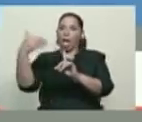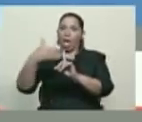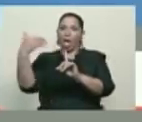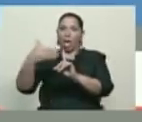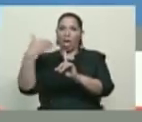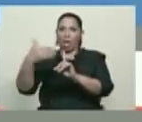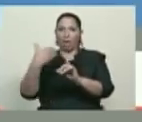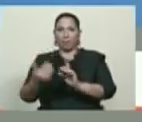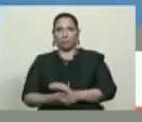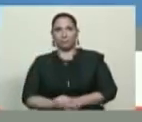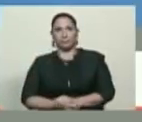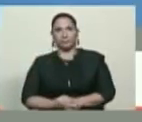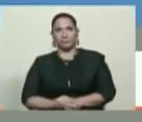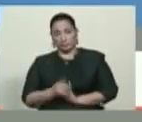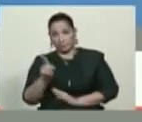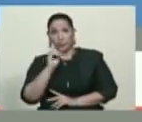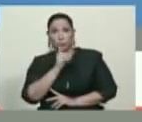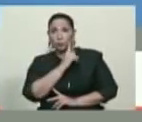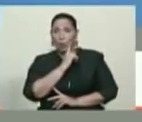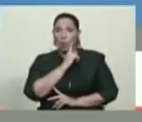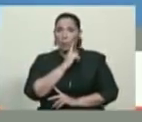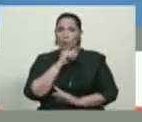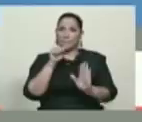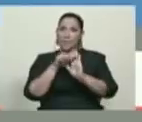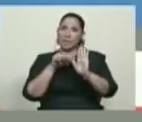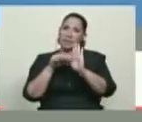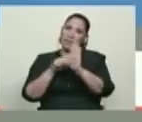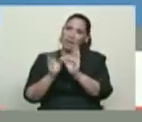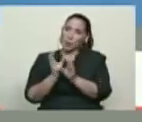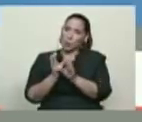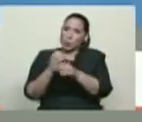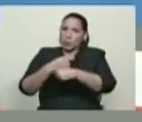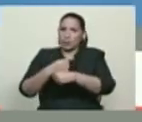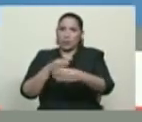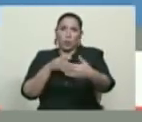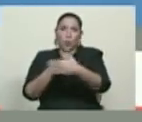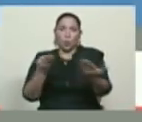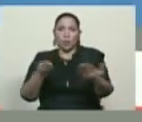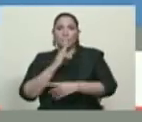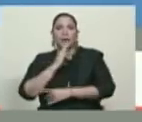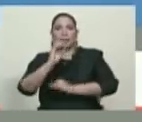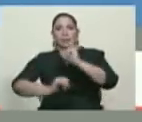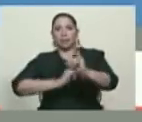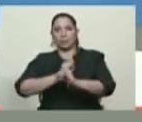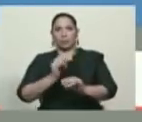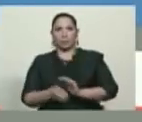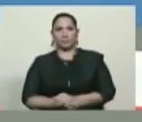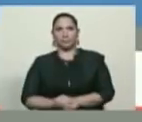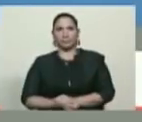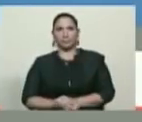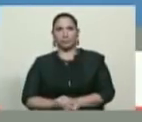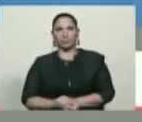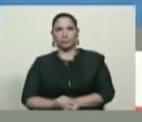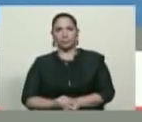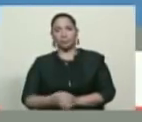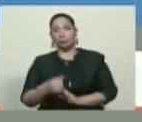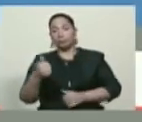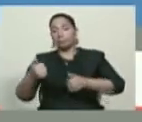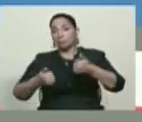medidas coercitivas de los Estados Unidos contra, en este caso, la banca internacional. ¿Cuán difícil es